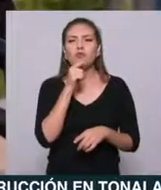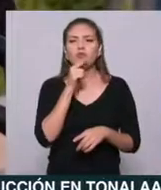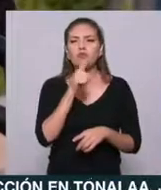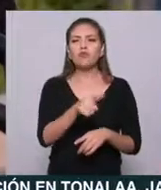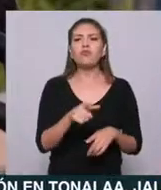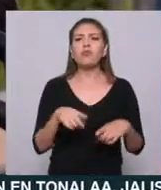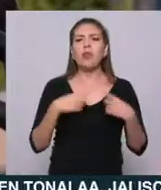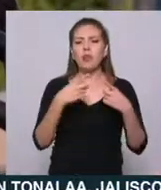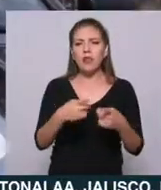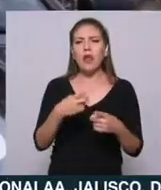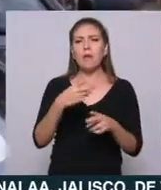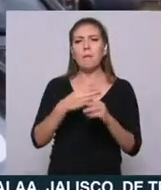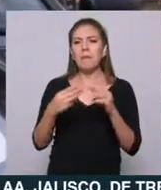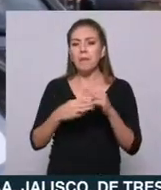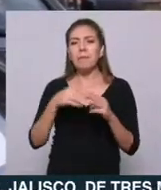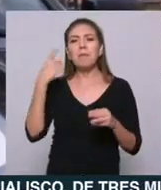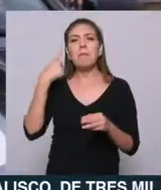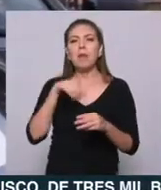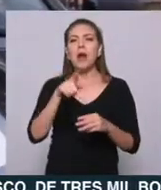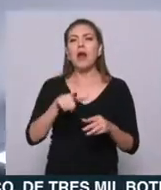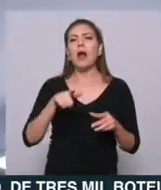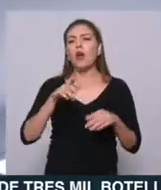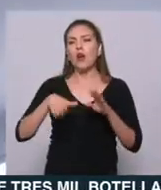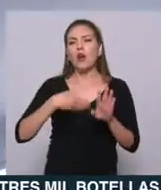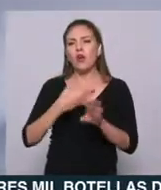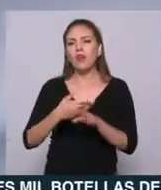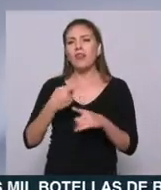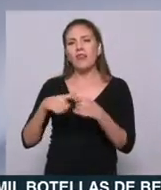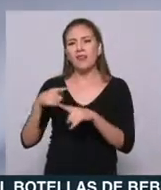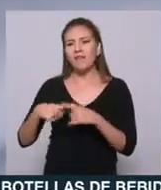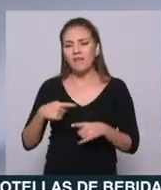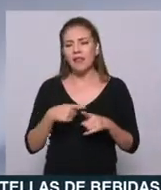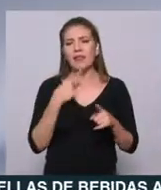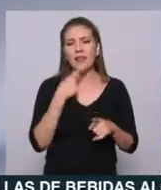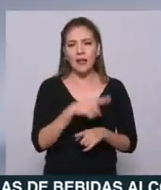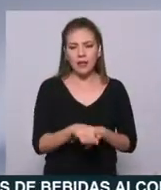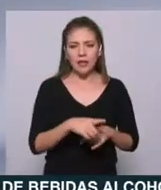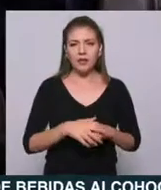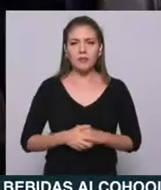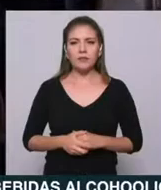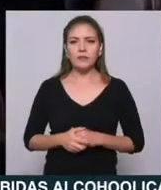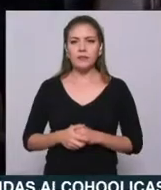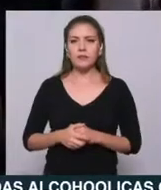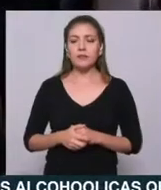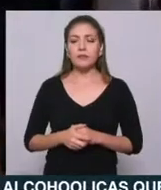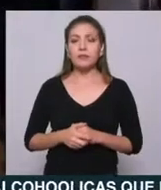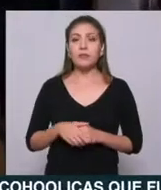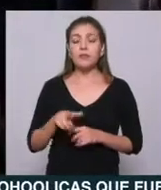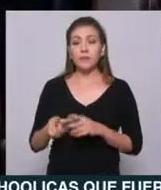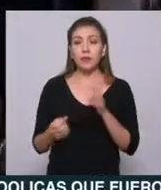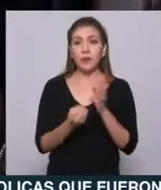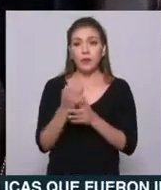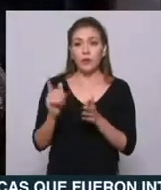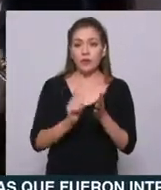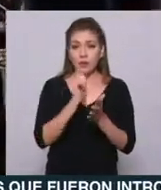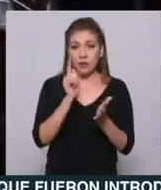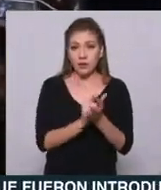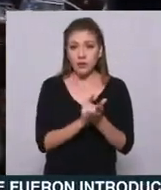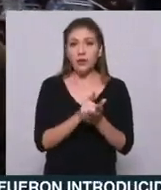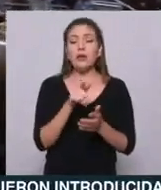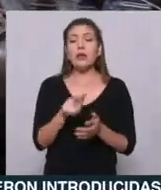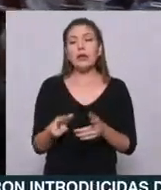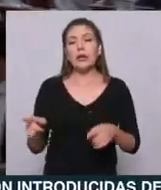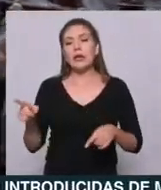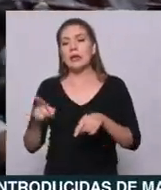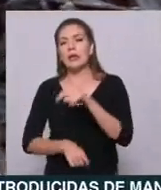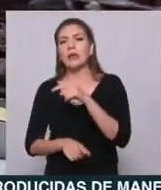combate al delito y establece los alcances de las facultades de las alcaldías en la materia. Esta nueva legislación sustituye la Ley de